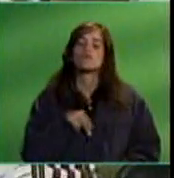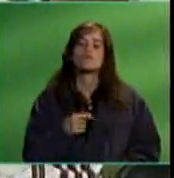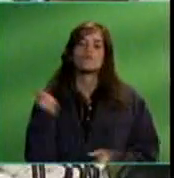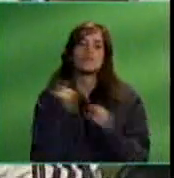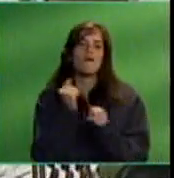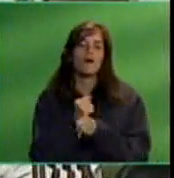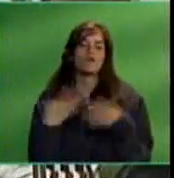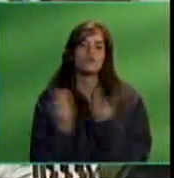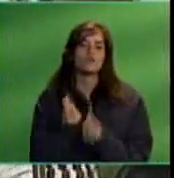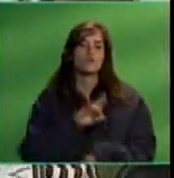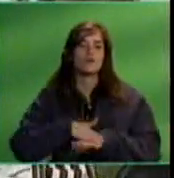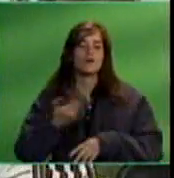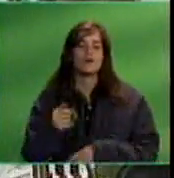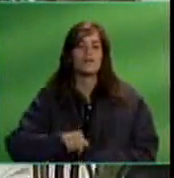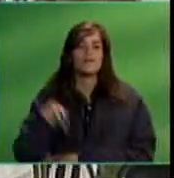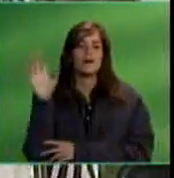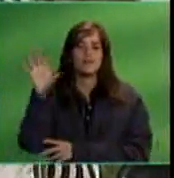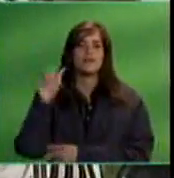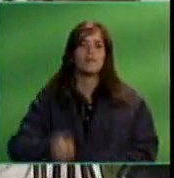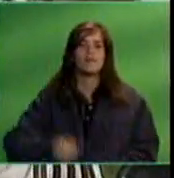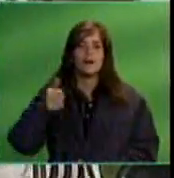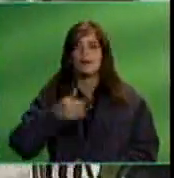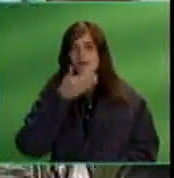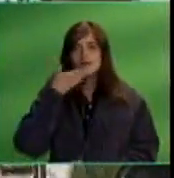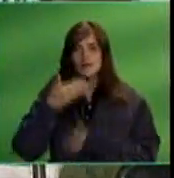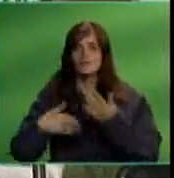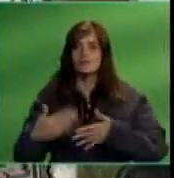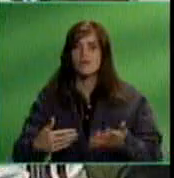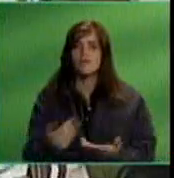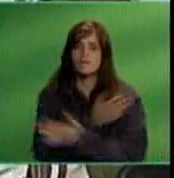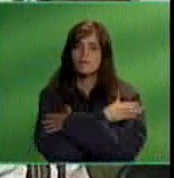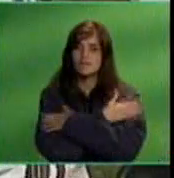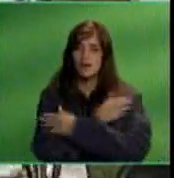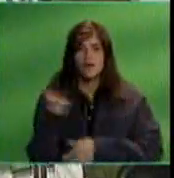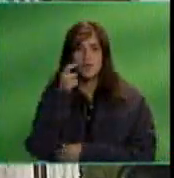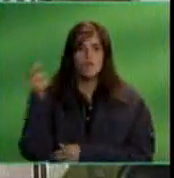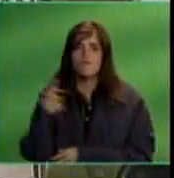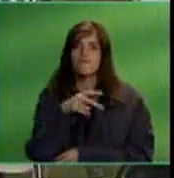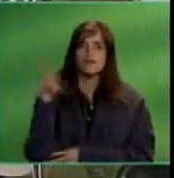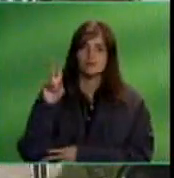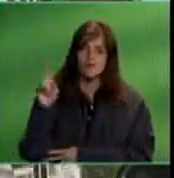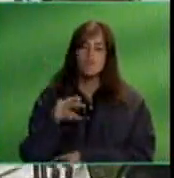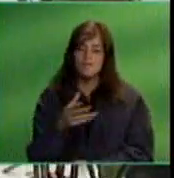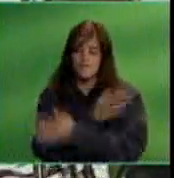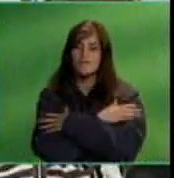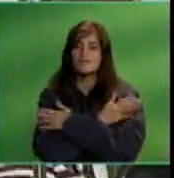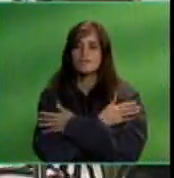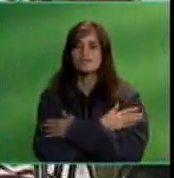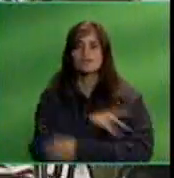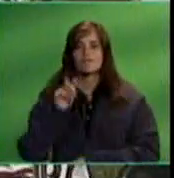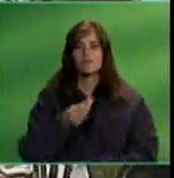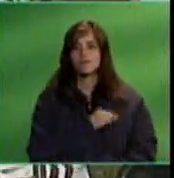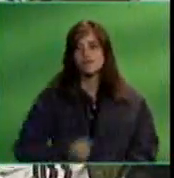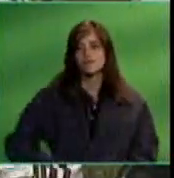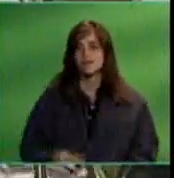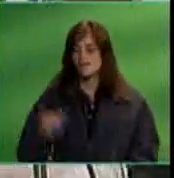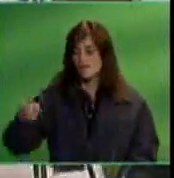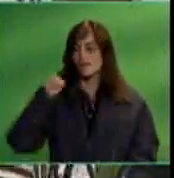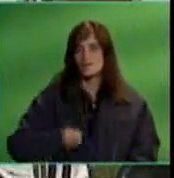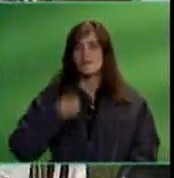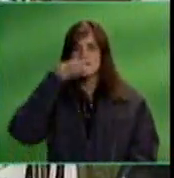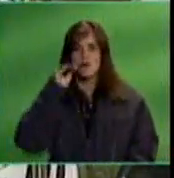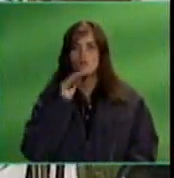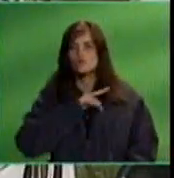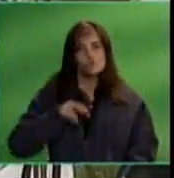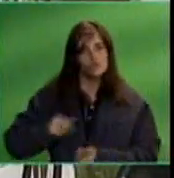trabajar juntos porque este país cada vez sea mejor así que felicitaciones al pueblo venezolano felicitaciones al presidente electo Nicolás Maduro